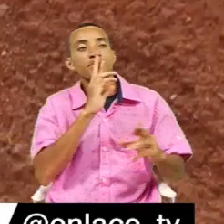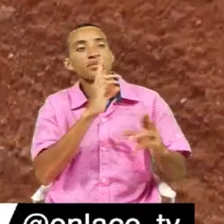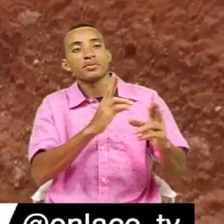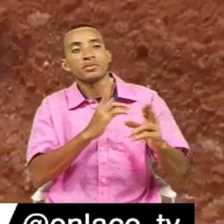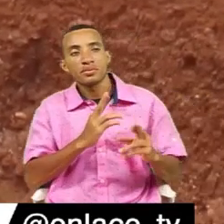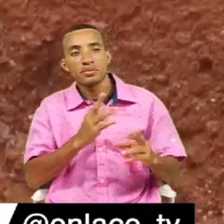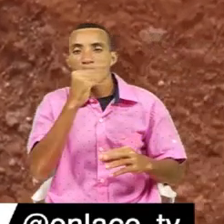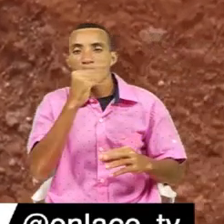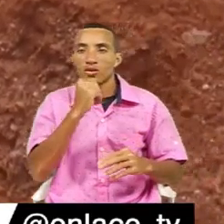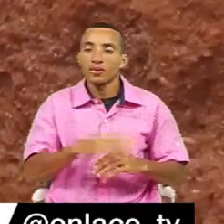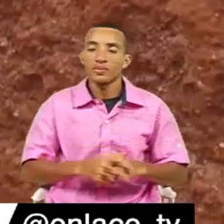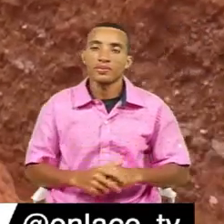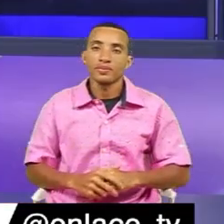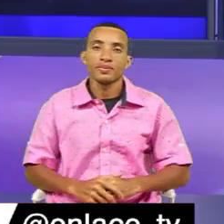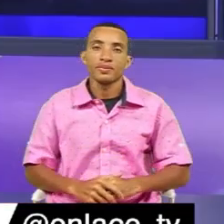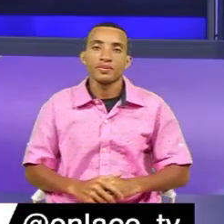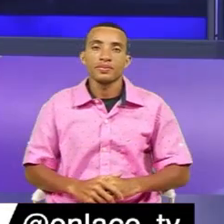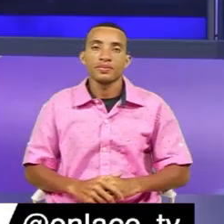hechos denunciados.